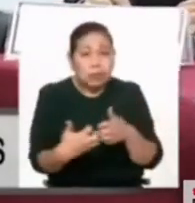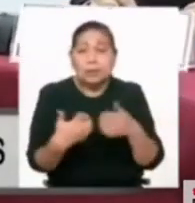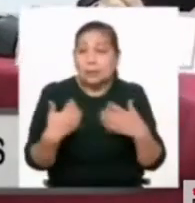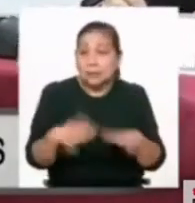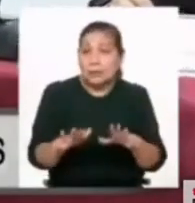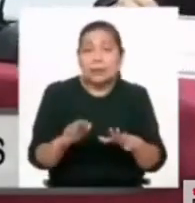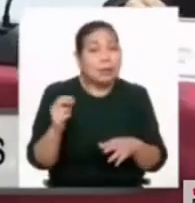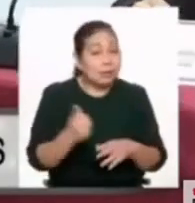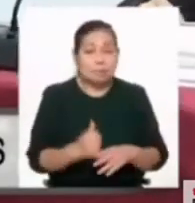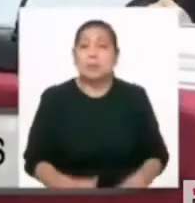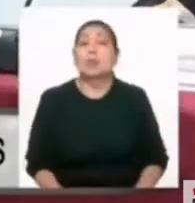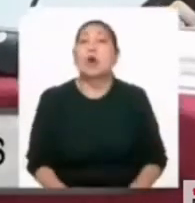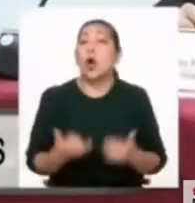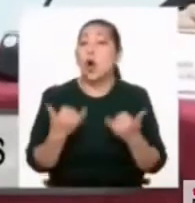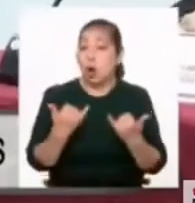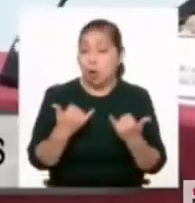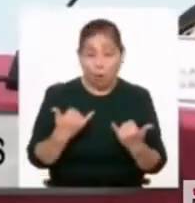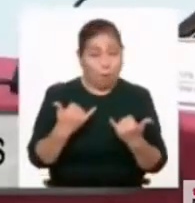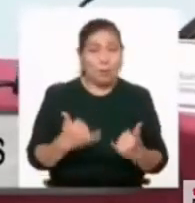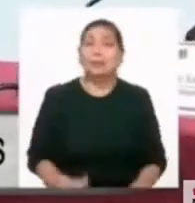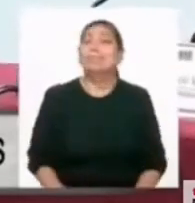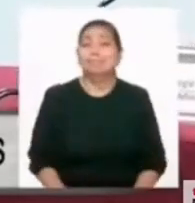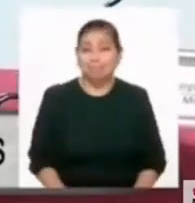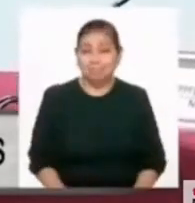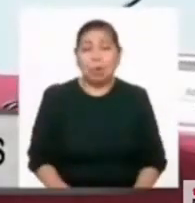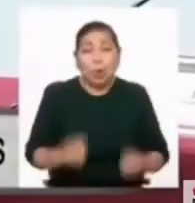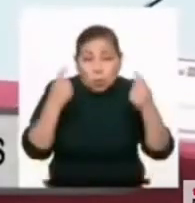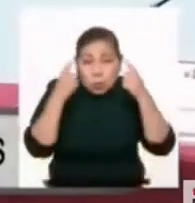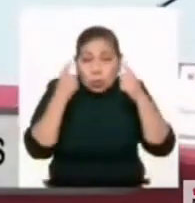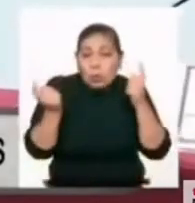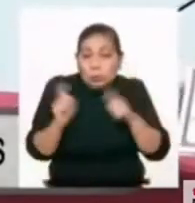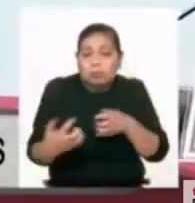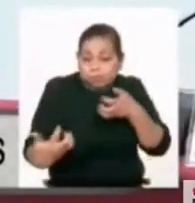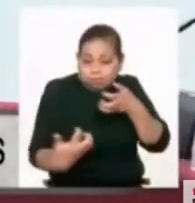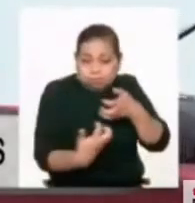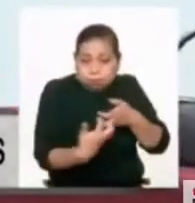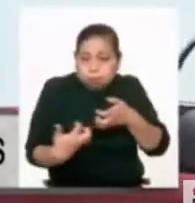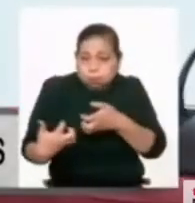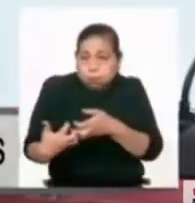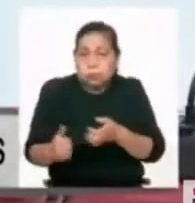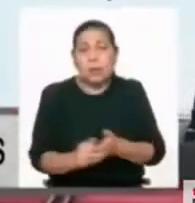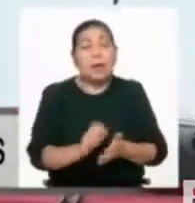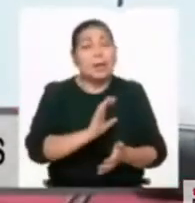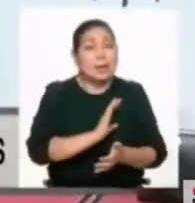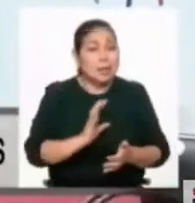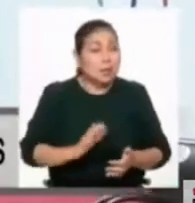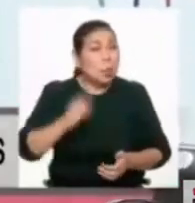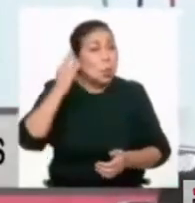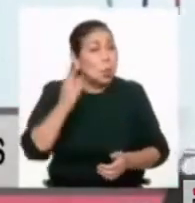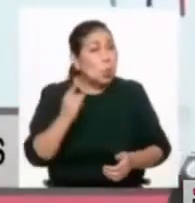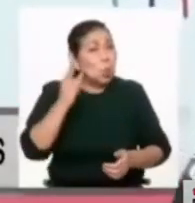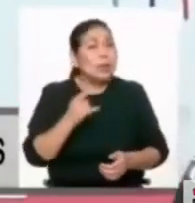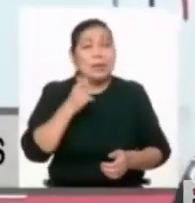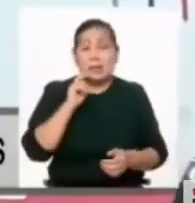y ya inmediatamente, hoy mismo. Tienen que coordinar acciones para que el estado de